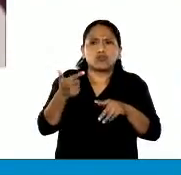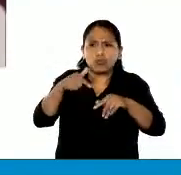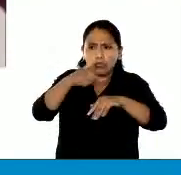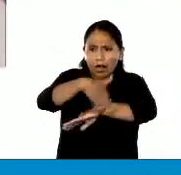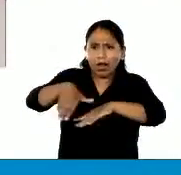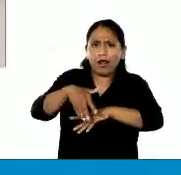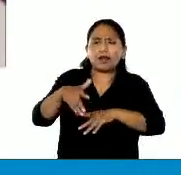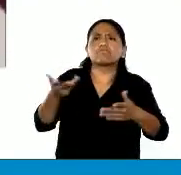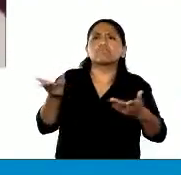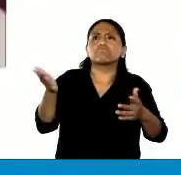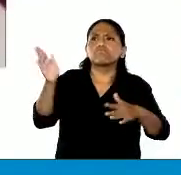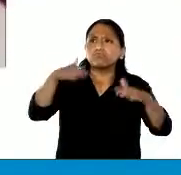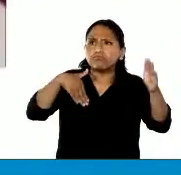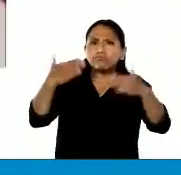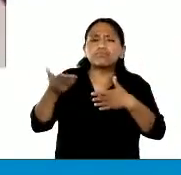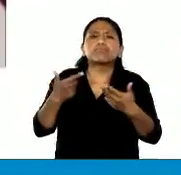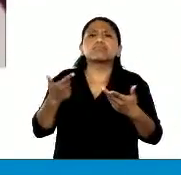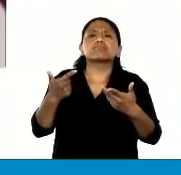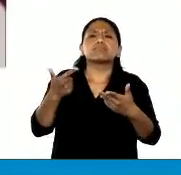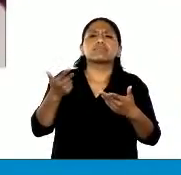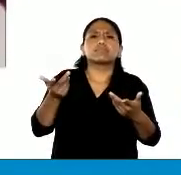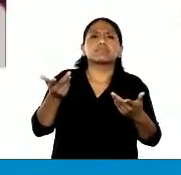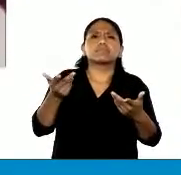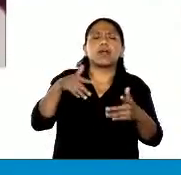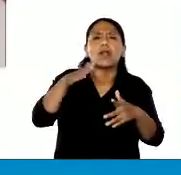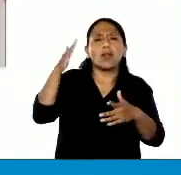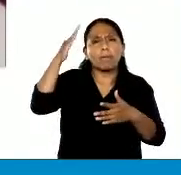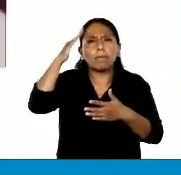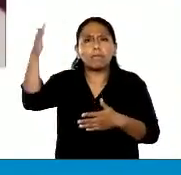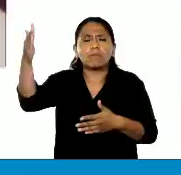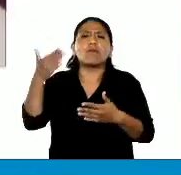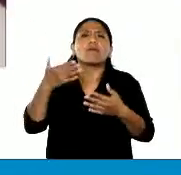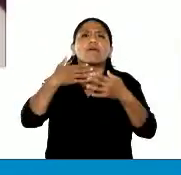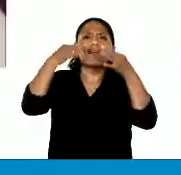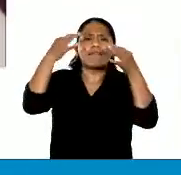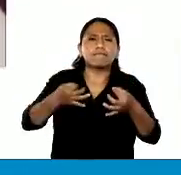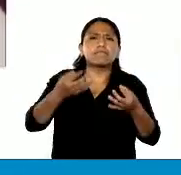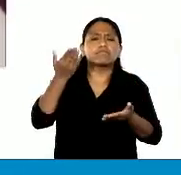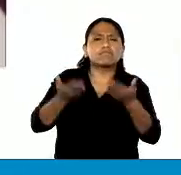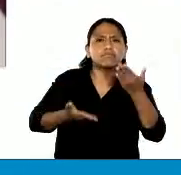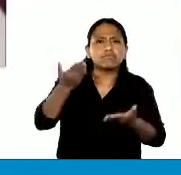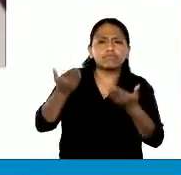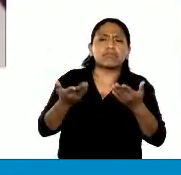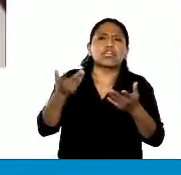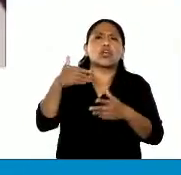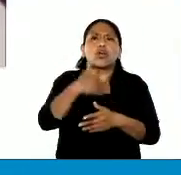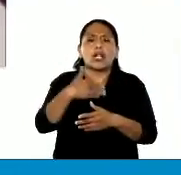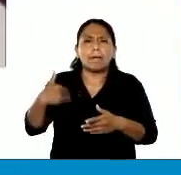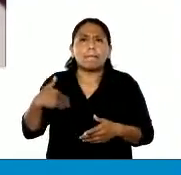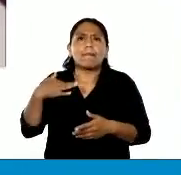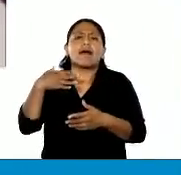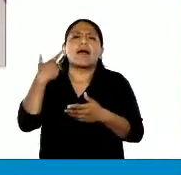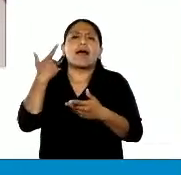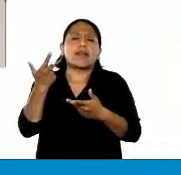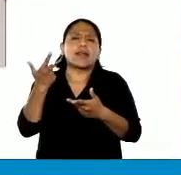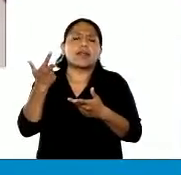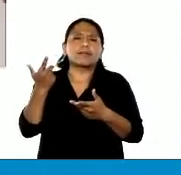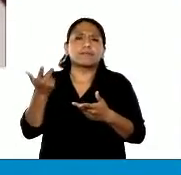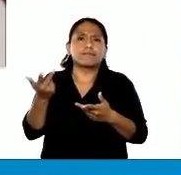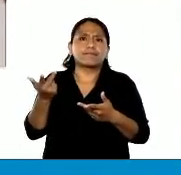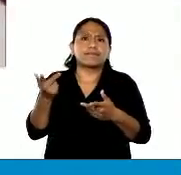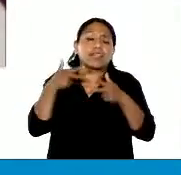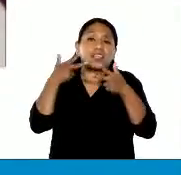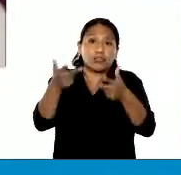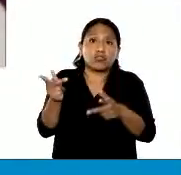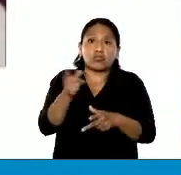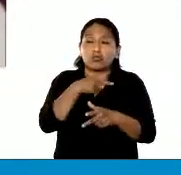el país convocados por el espacio Memoria, Verdad y Justicia y por varias madres de Plaza de Mayo, línea fundadora. Hay que decir